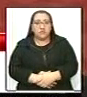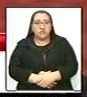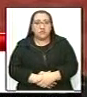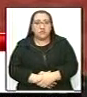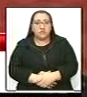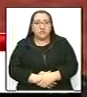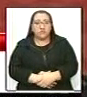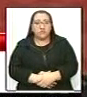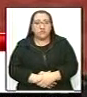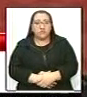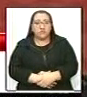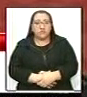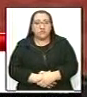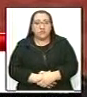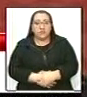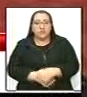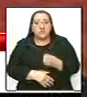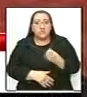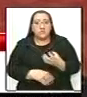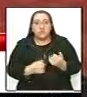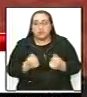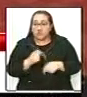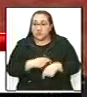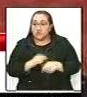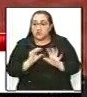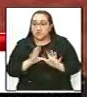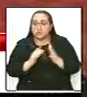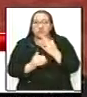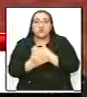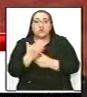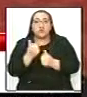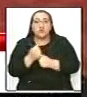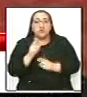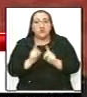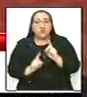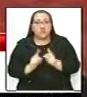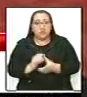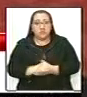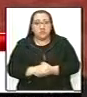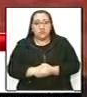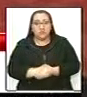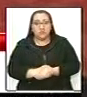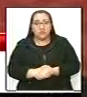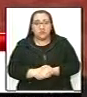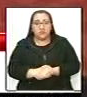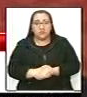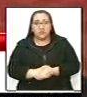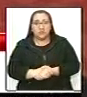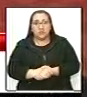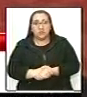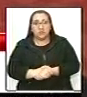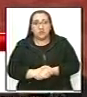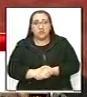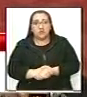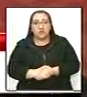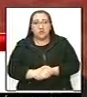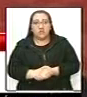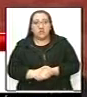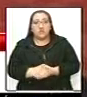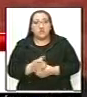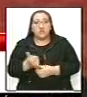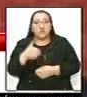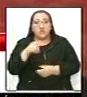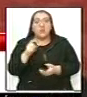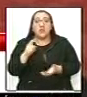Bien, se va a proceder a esta hora, a las 10 de la mañana con 11 minutos, estamos en vivo por Congreso Televisión a la